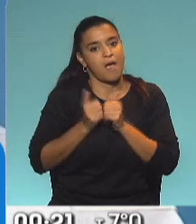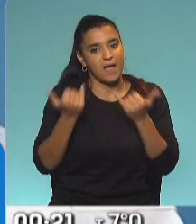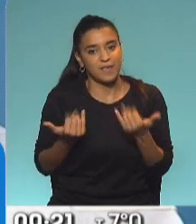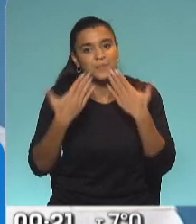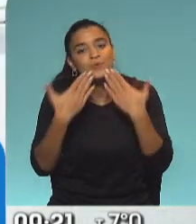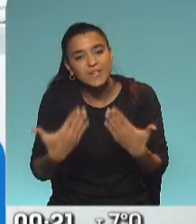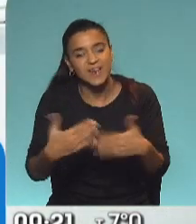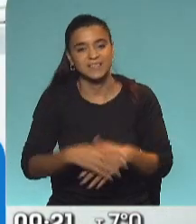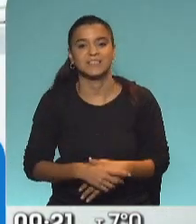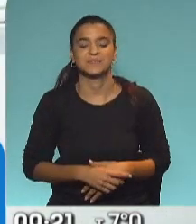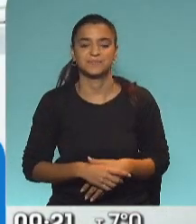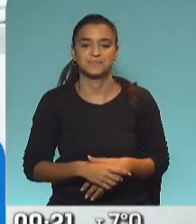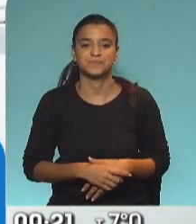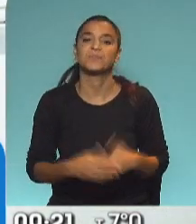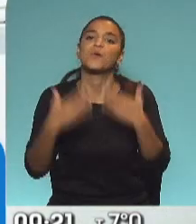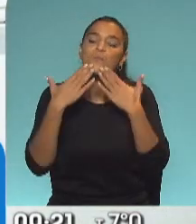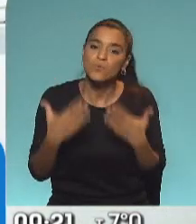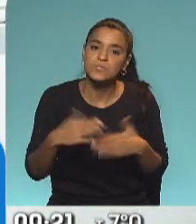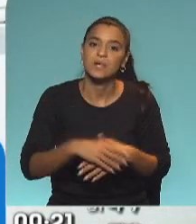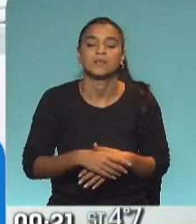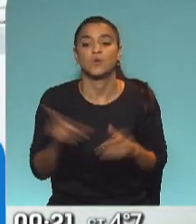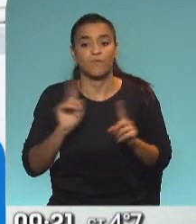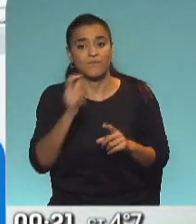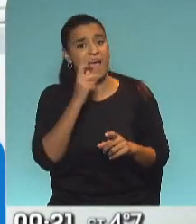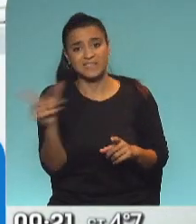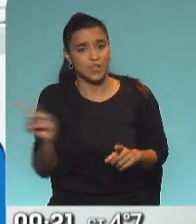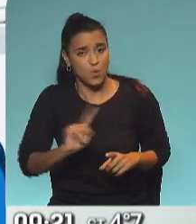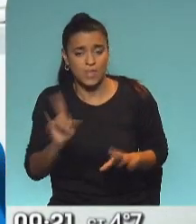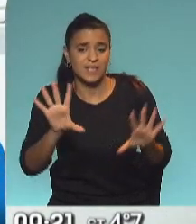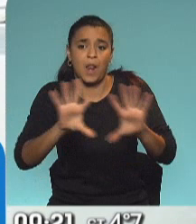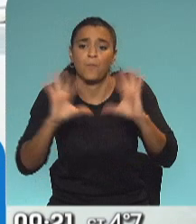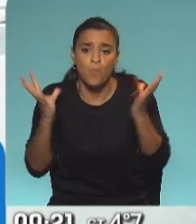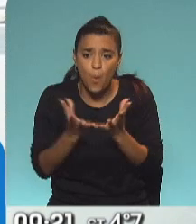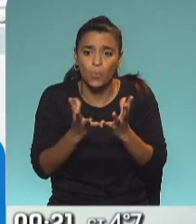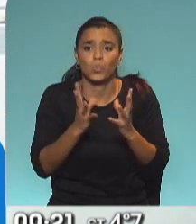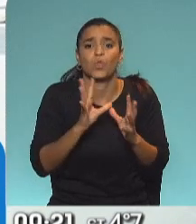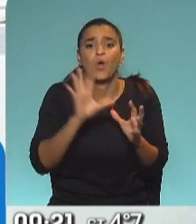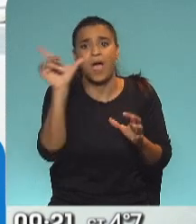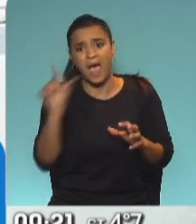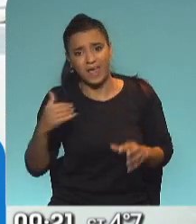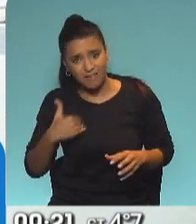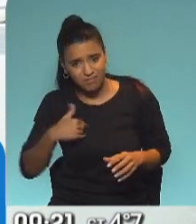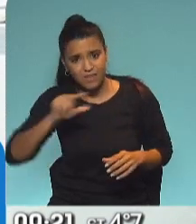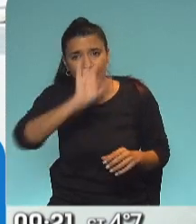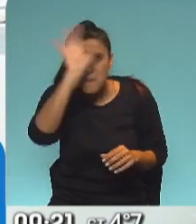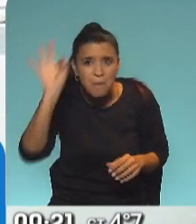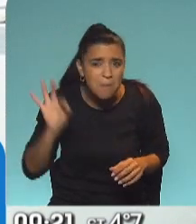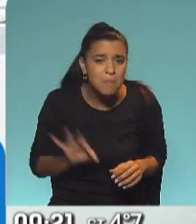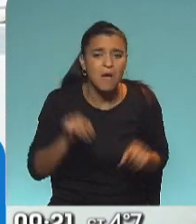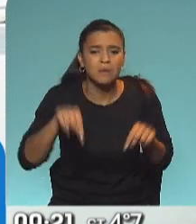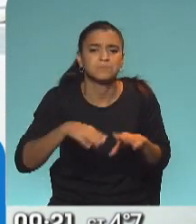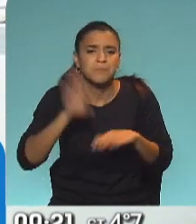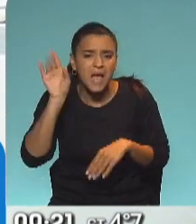Muchas gracias. Muchas gracias. No es fácil en el mundo, en cada rincón de Argentina. Hoy toca